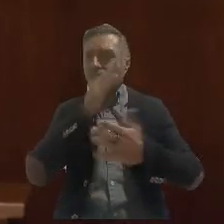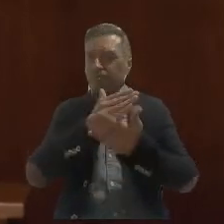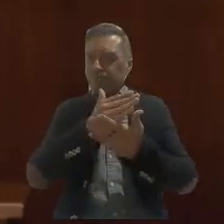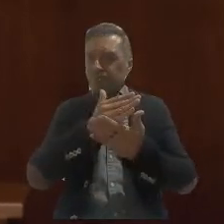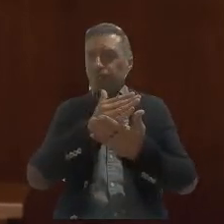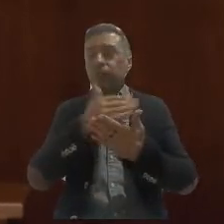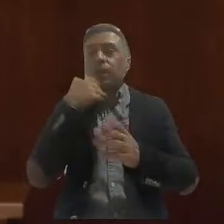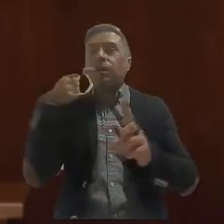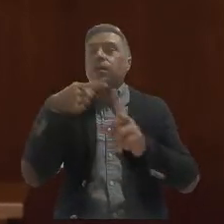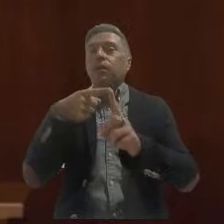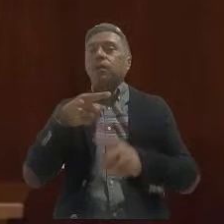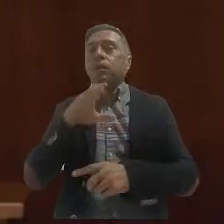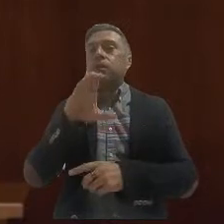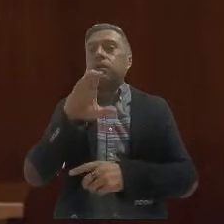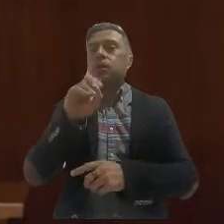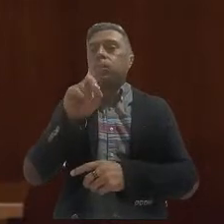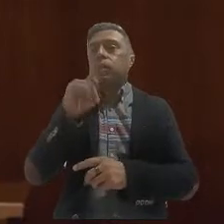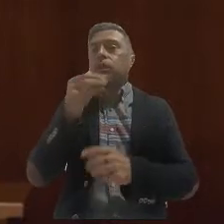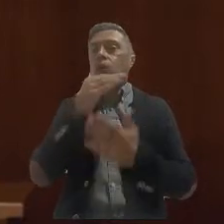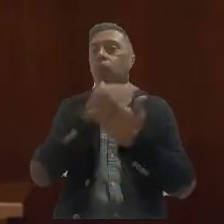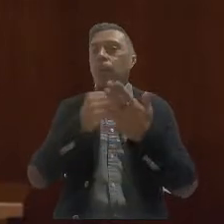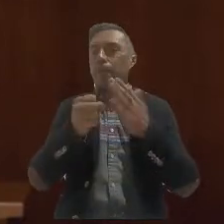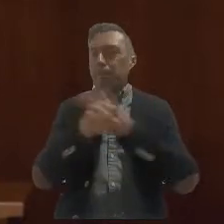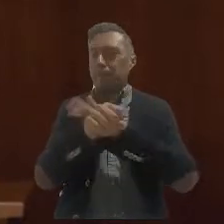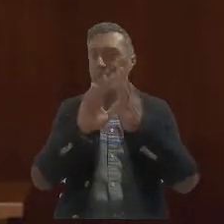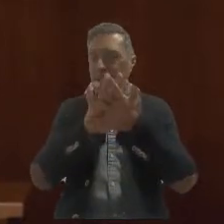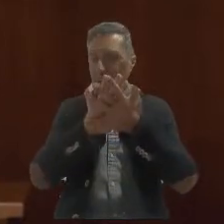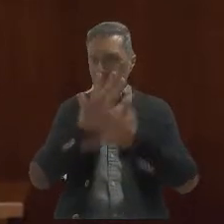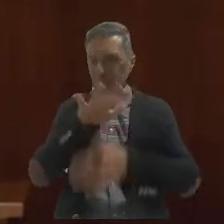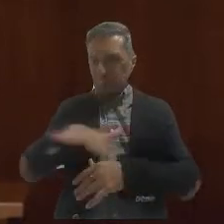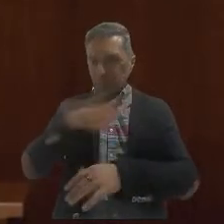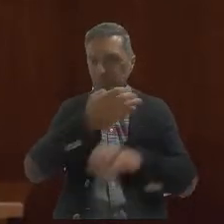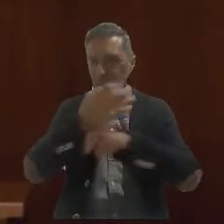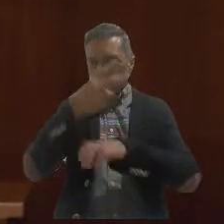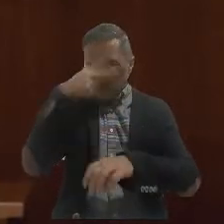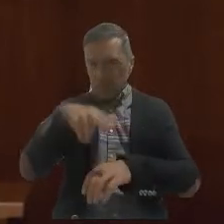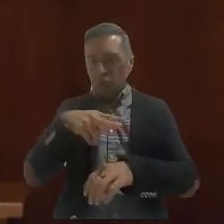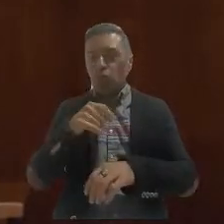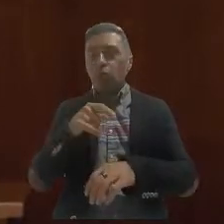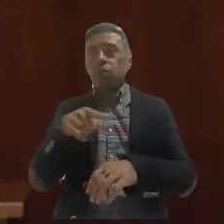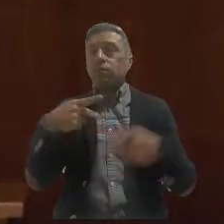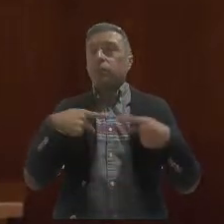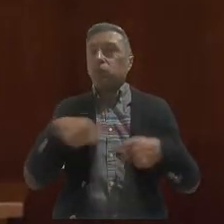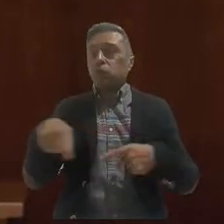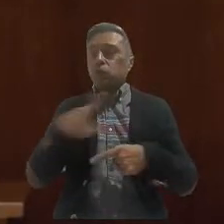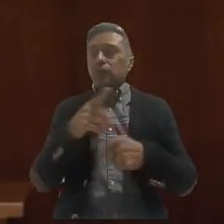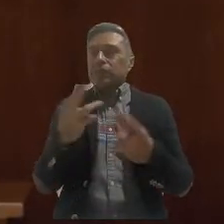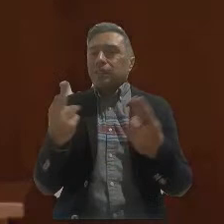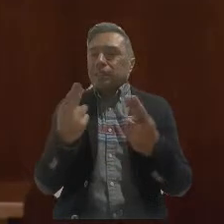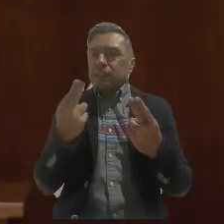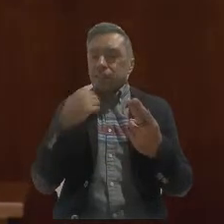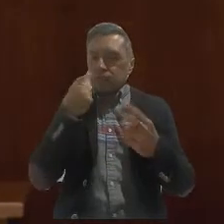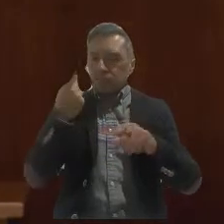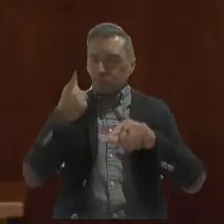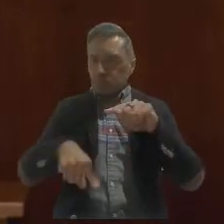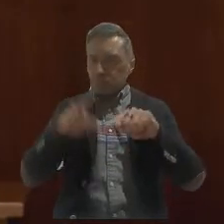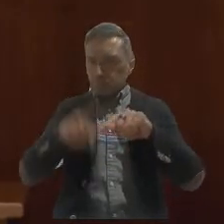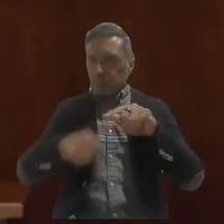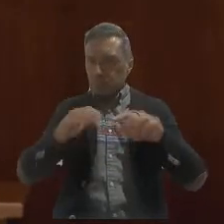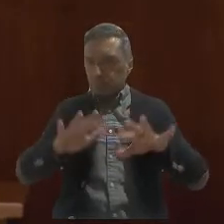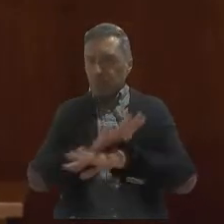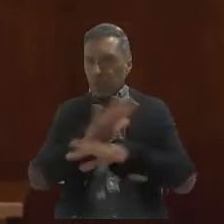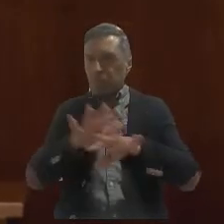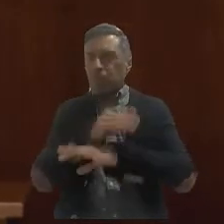nuestra entidad, a efecto de atender la inquietante necesidad de los mexiquenses por erradicar conductas de abuso y